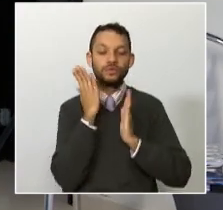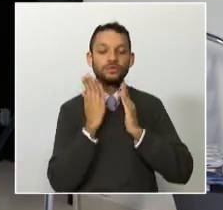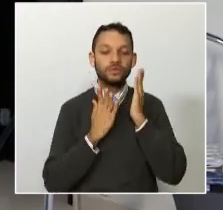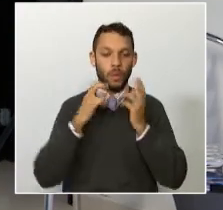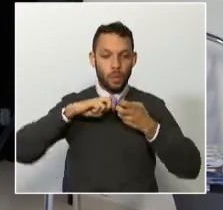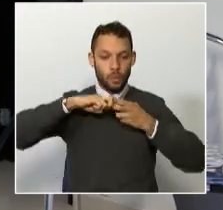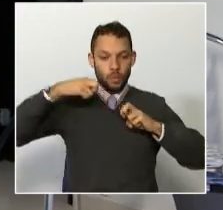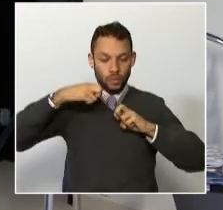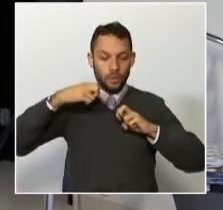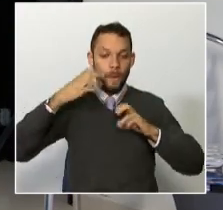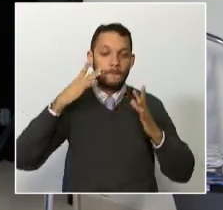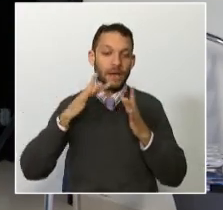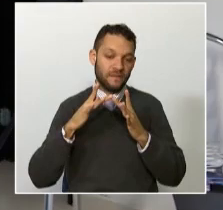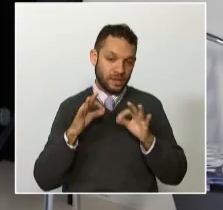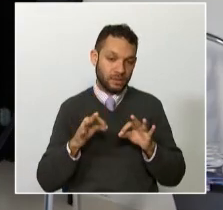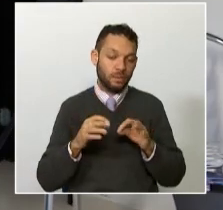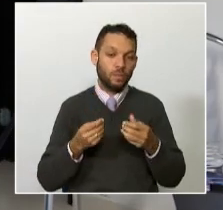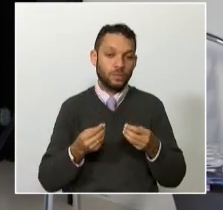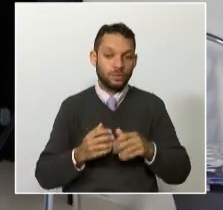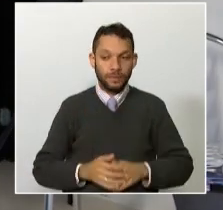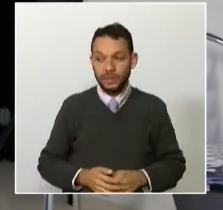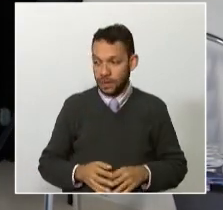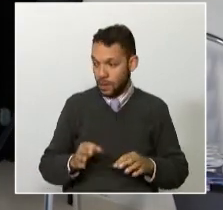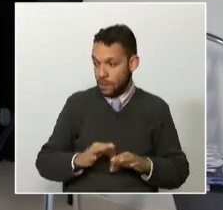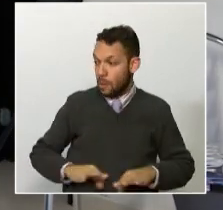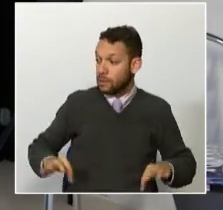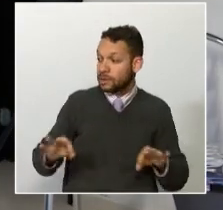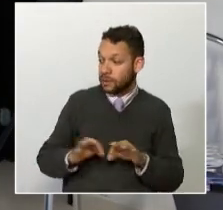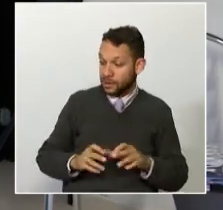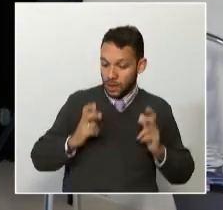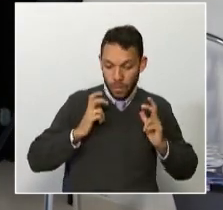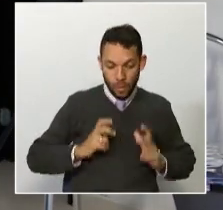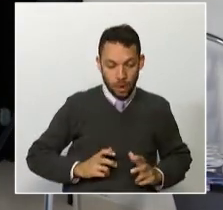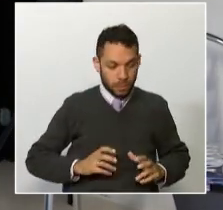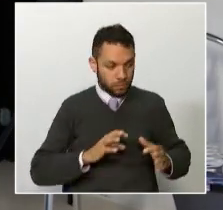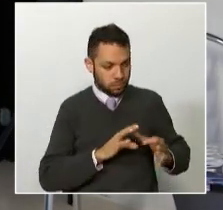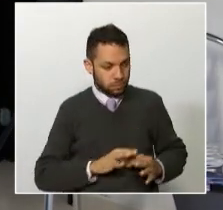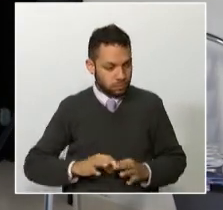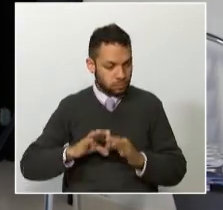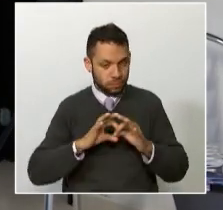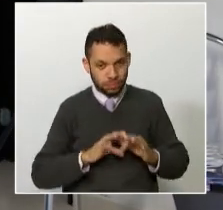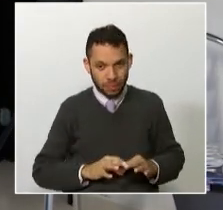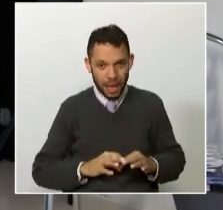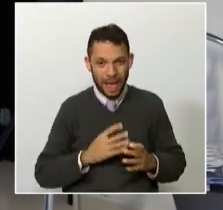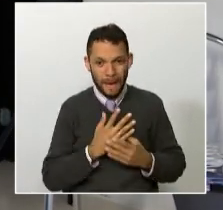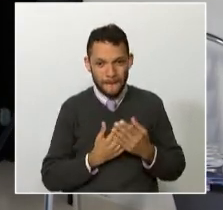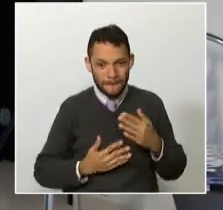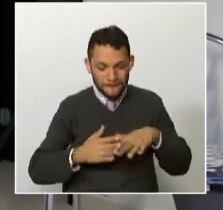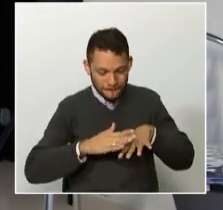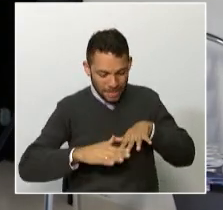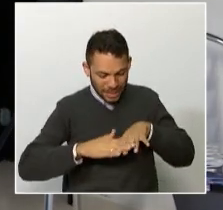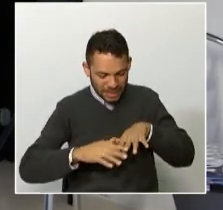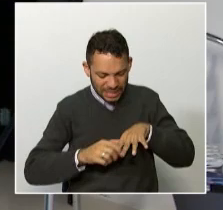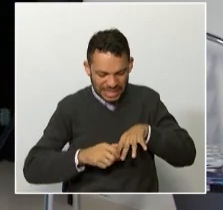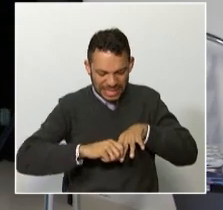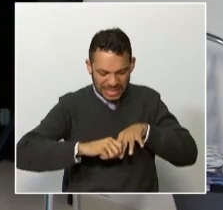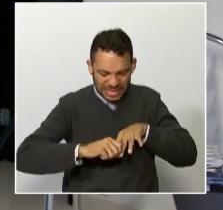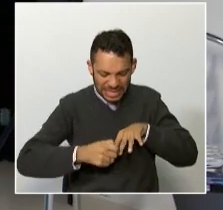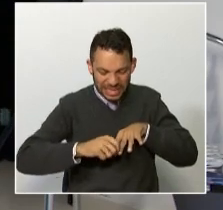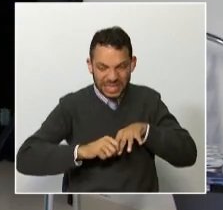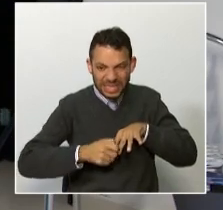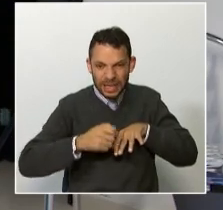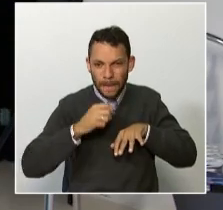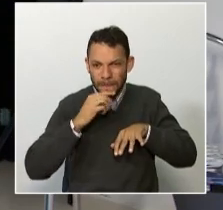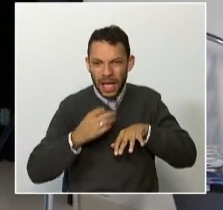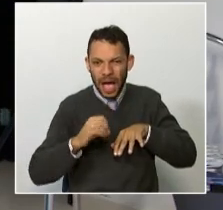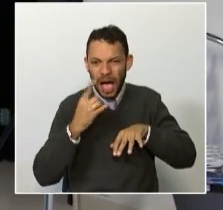perfecto. El cuerpo es algo integral. Todos hemos tenido un uñero. ¿Cómo nos molesta un uñero? O